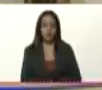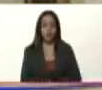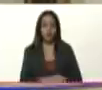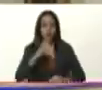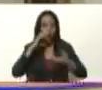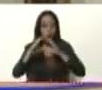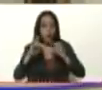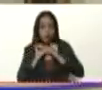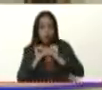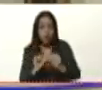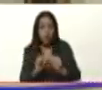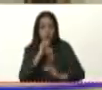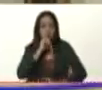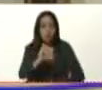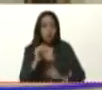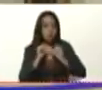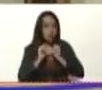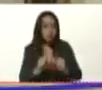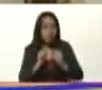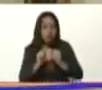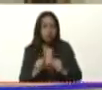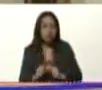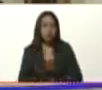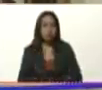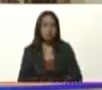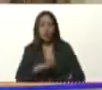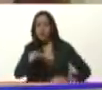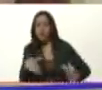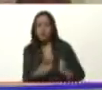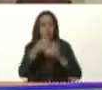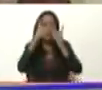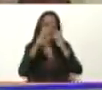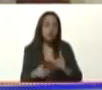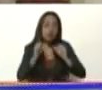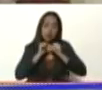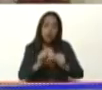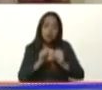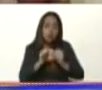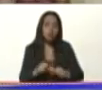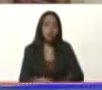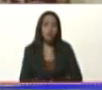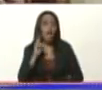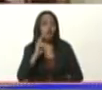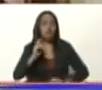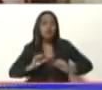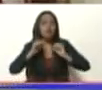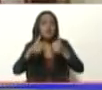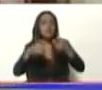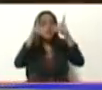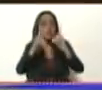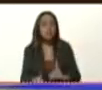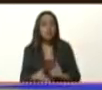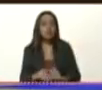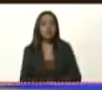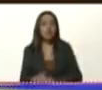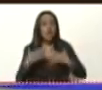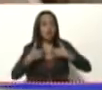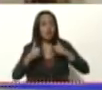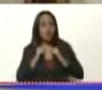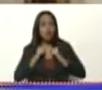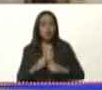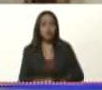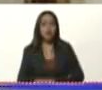comunicación permanente, información permanente. Y todas estas decisiones, seguimiento. Por lo menos el lunes arranca esta decisión, Aristóbulo,